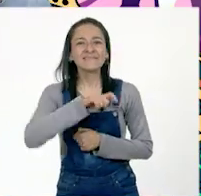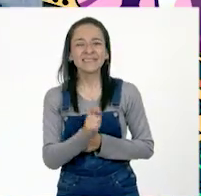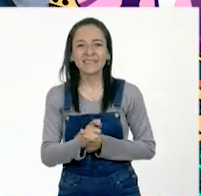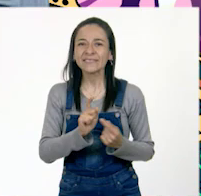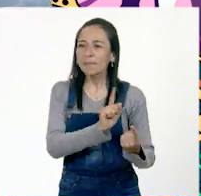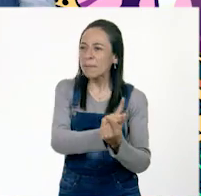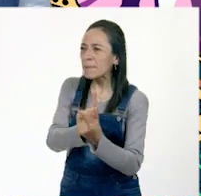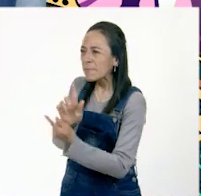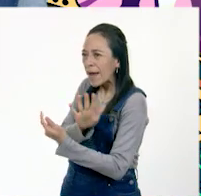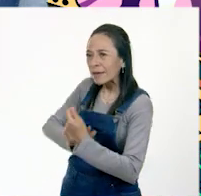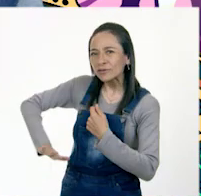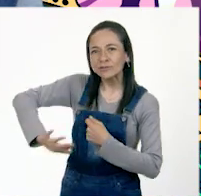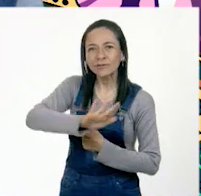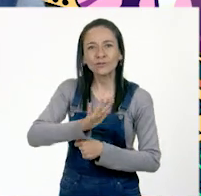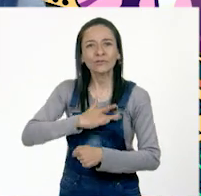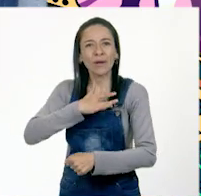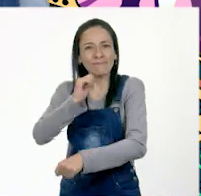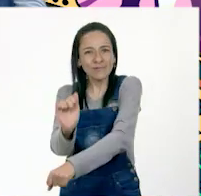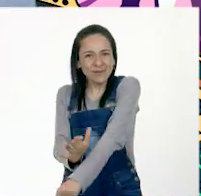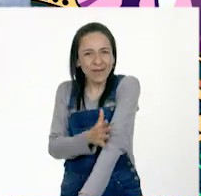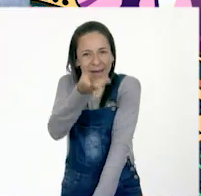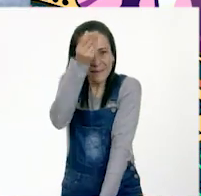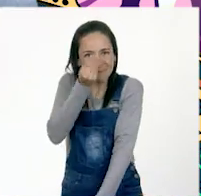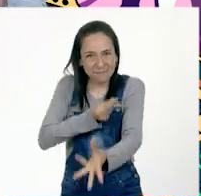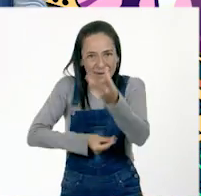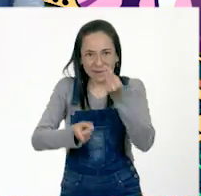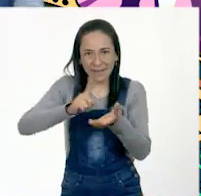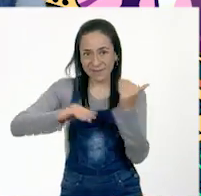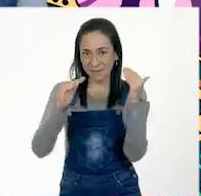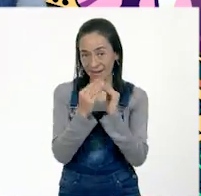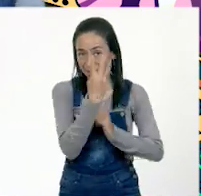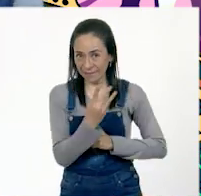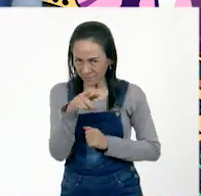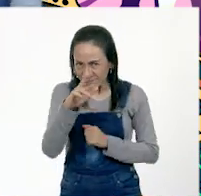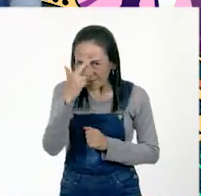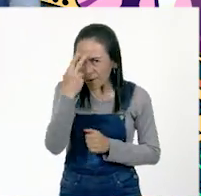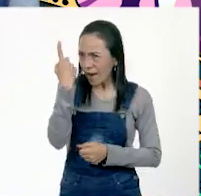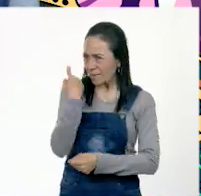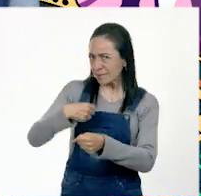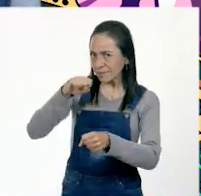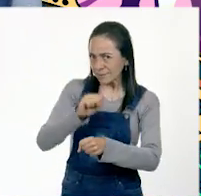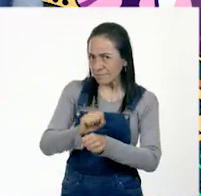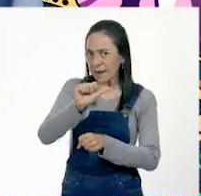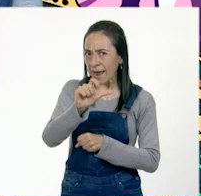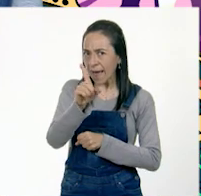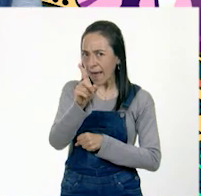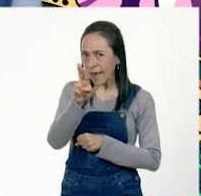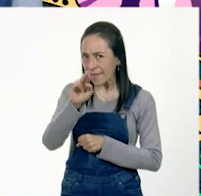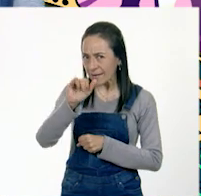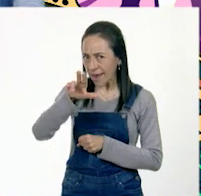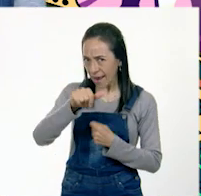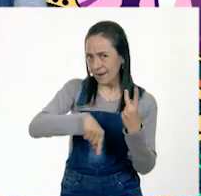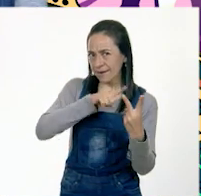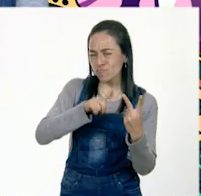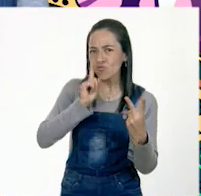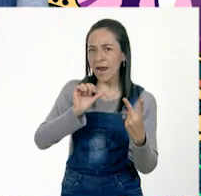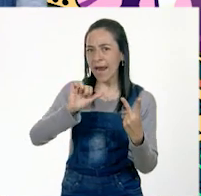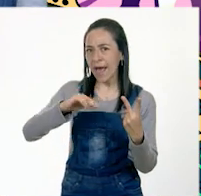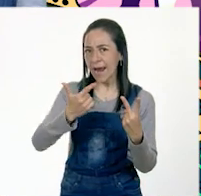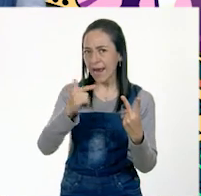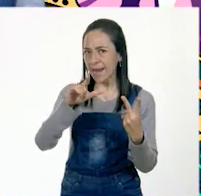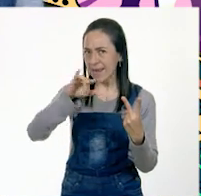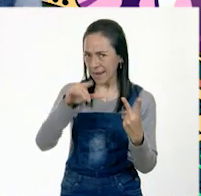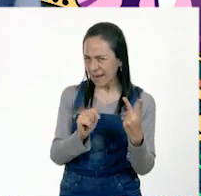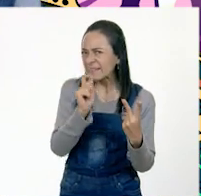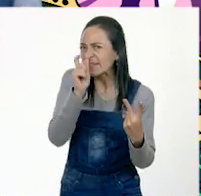Casa 3. ¿Se acuerdan que la semana pasada Adriana y Angélica hicieron un viaje por el universo emocional? Su misión